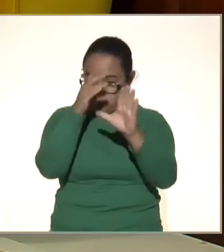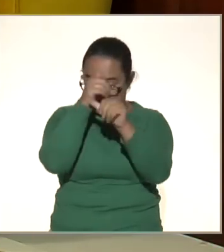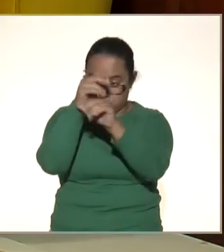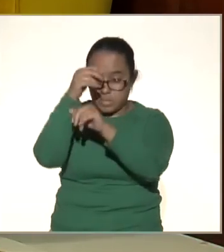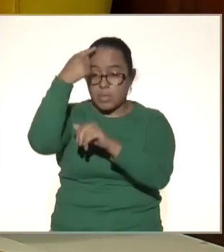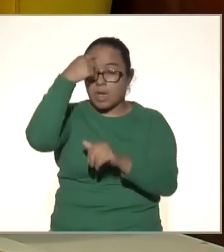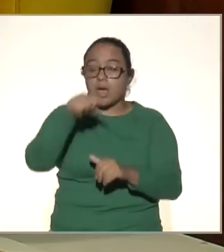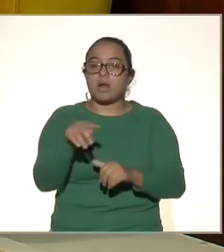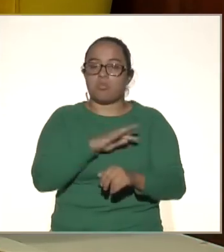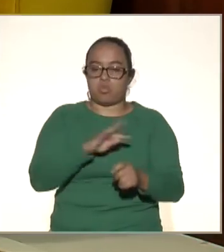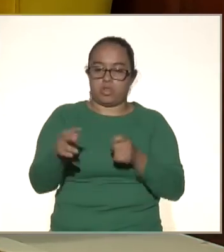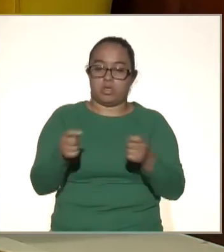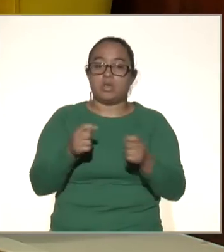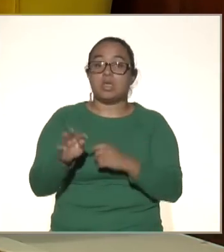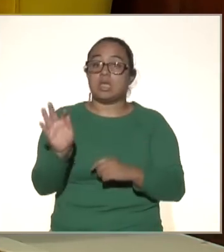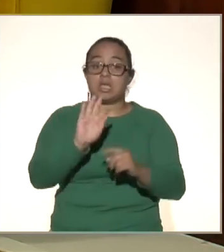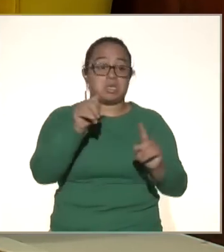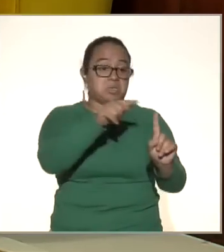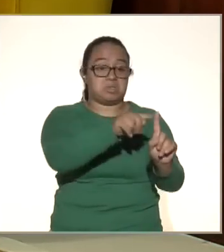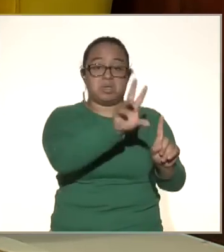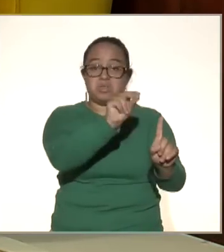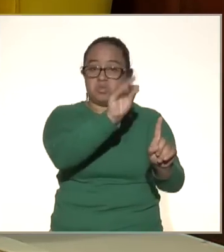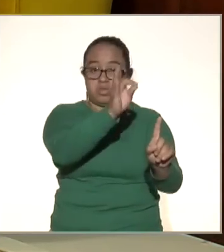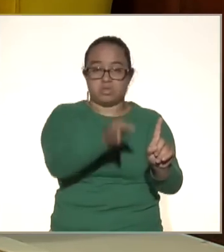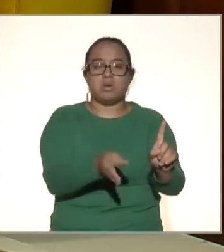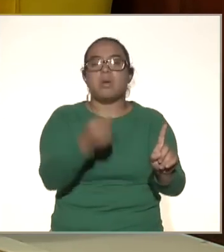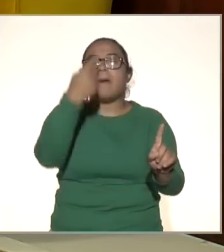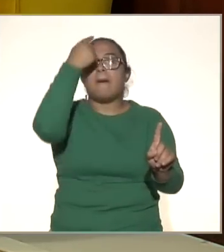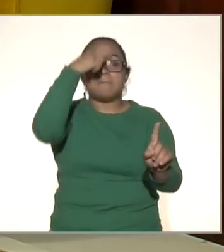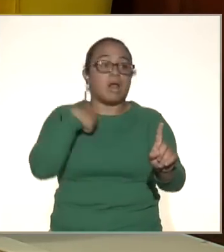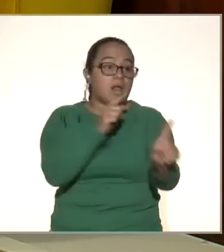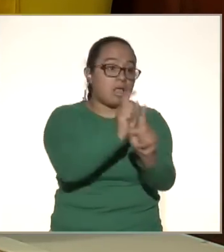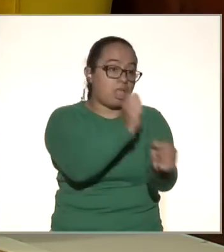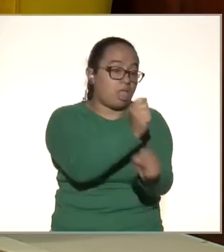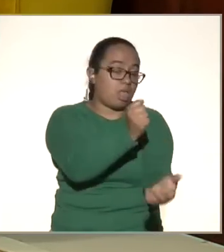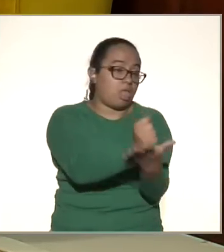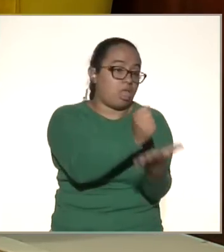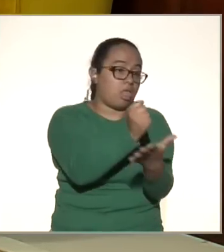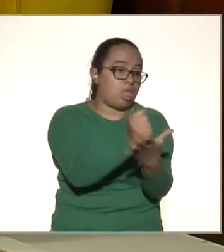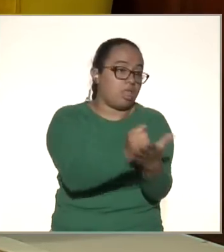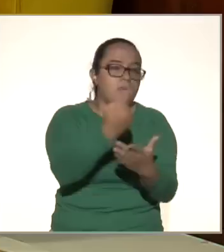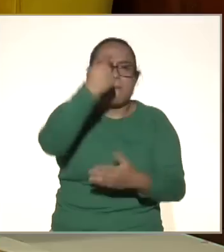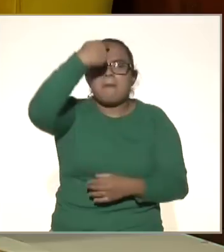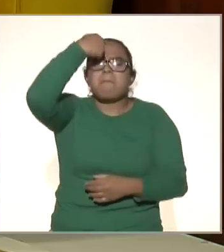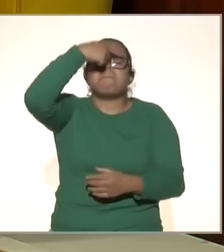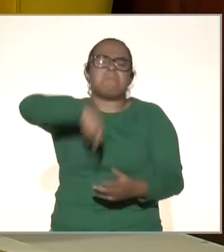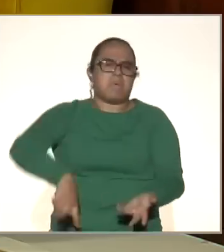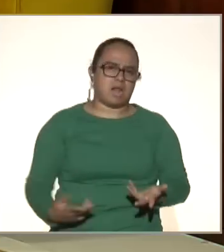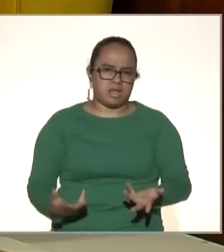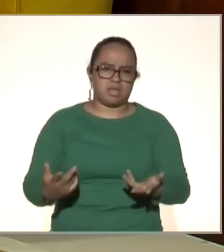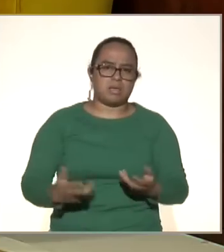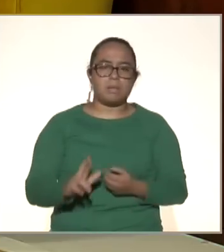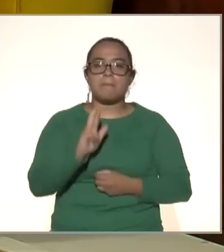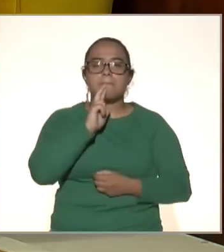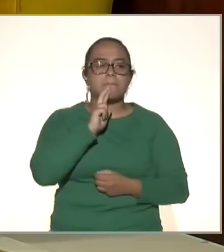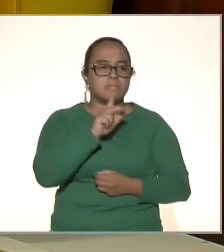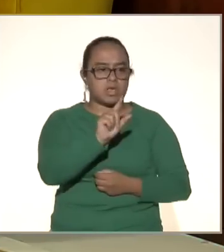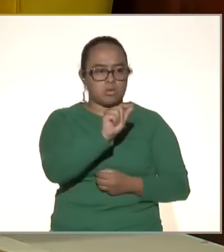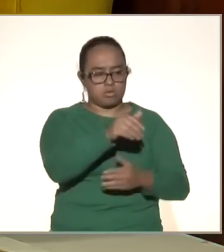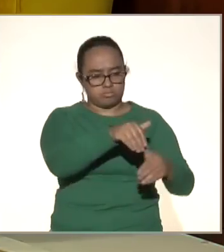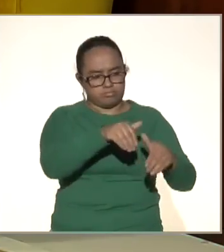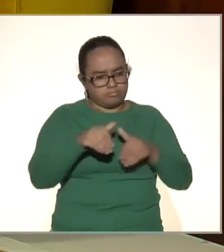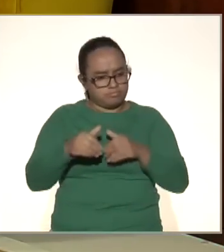poder gestionarlo. Si la otra persona no está disponible, ¿para qué le buscamos, no? Entonces, mejor, como dice Salvador, darnos un